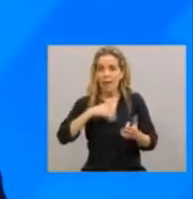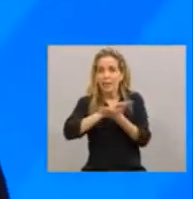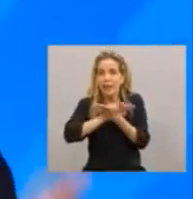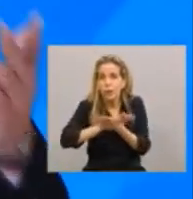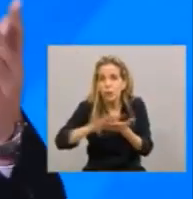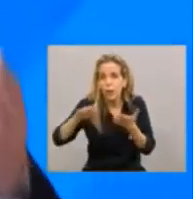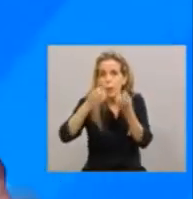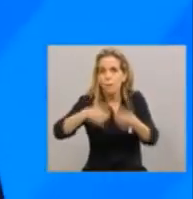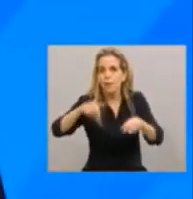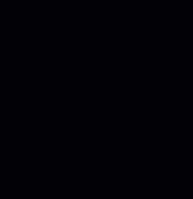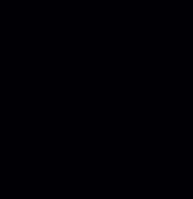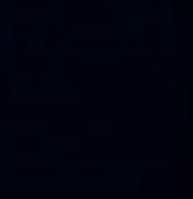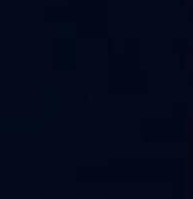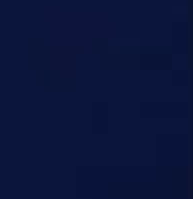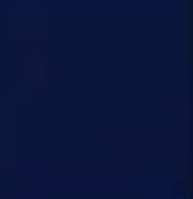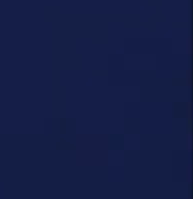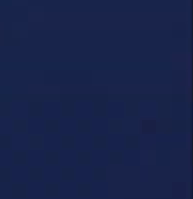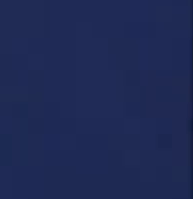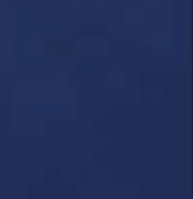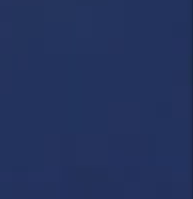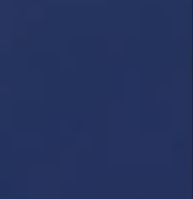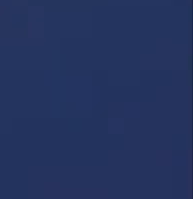muchas gracias